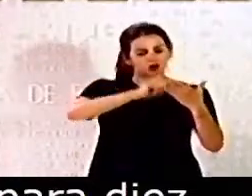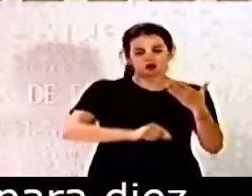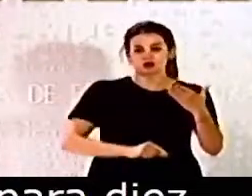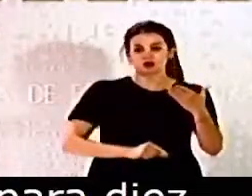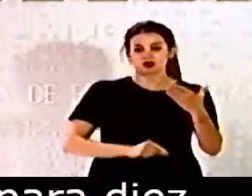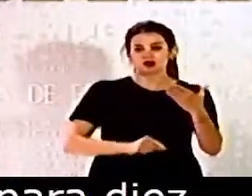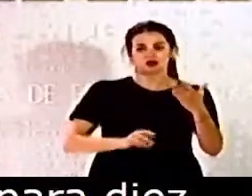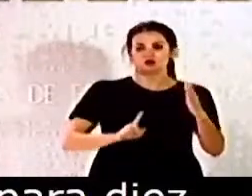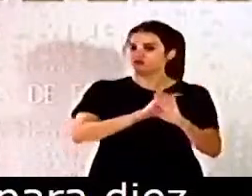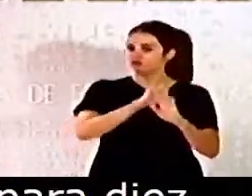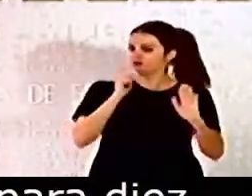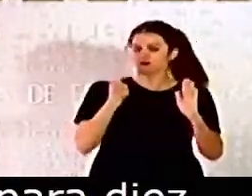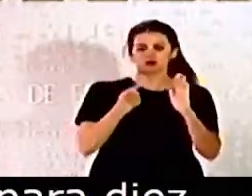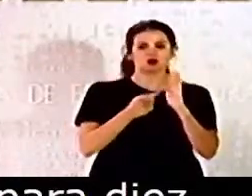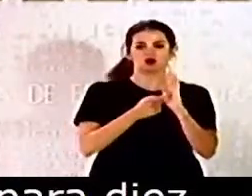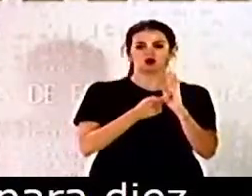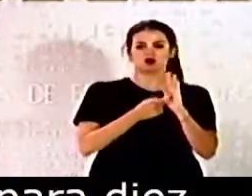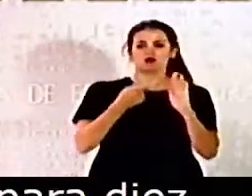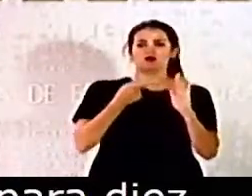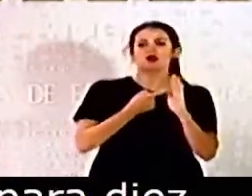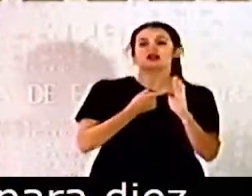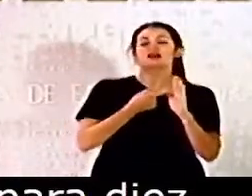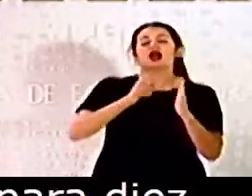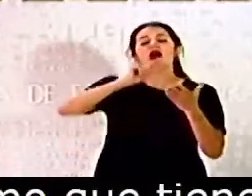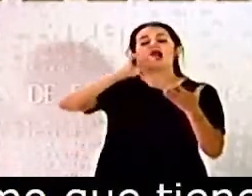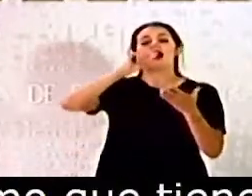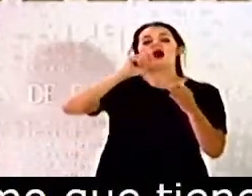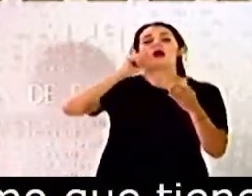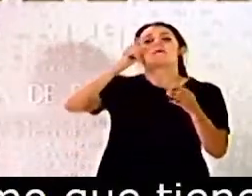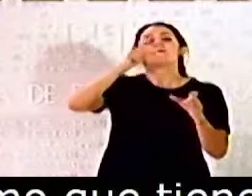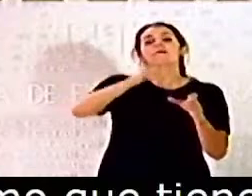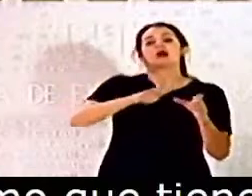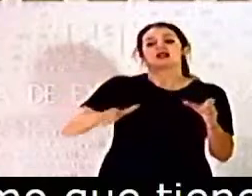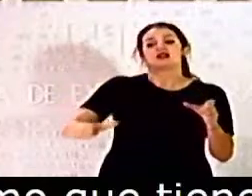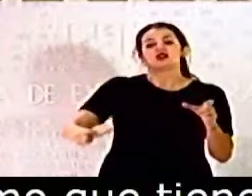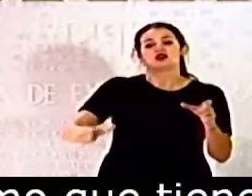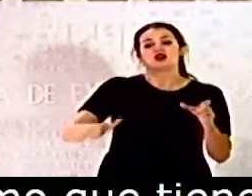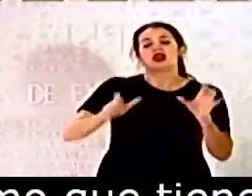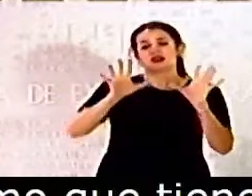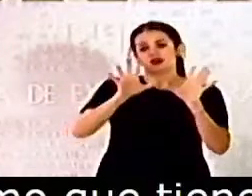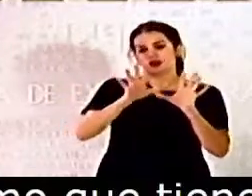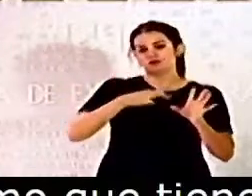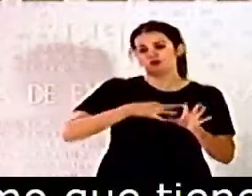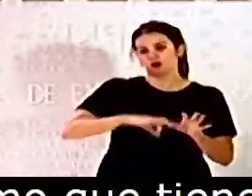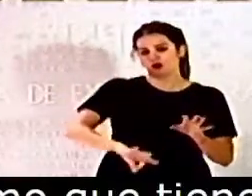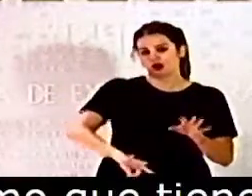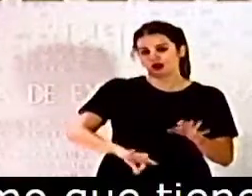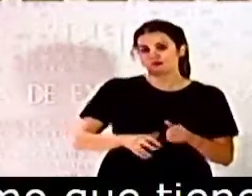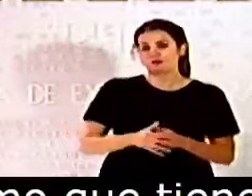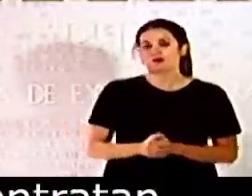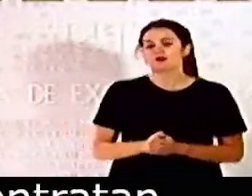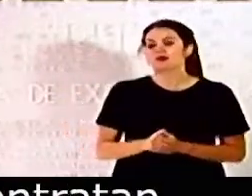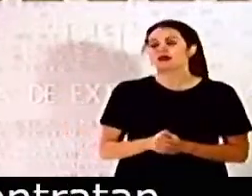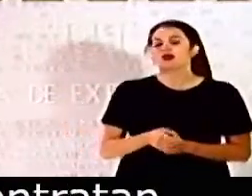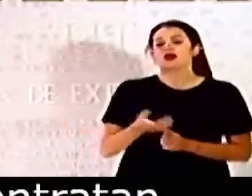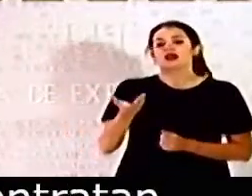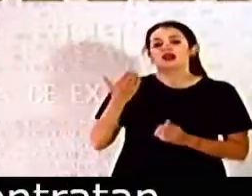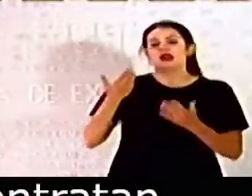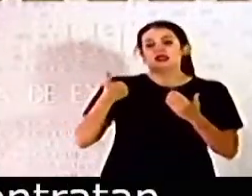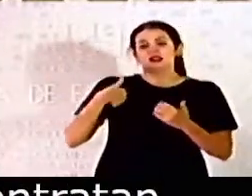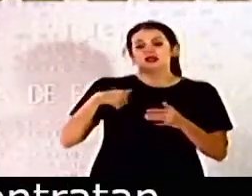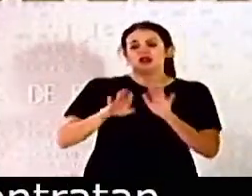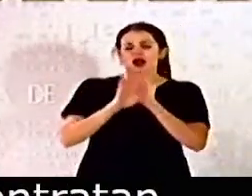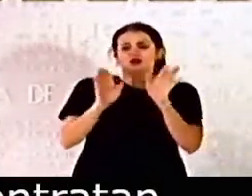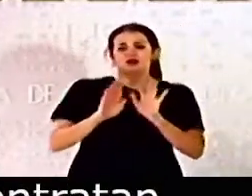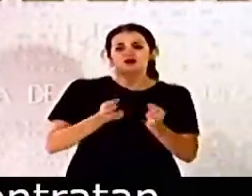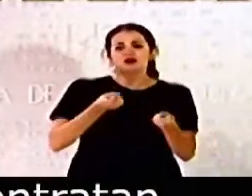enteras se pueden alquilar hasta por 10 personas. Bien, y por último, decirles algo con respecto